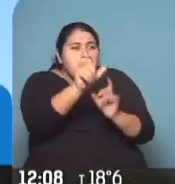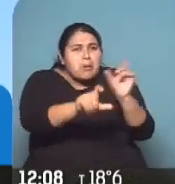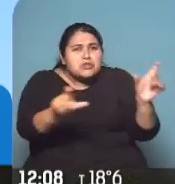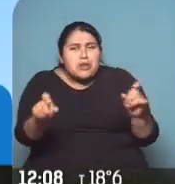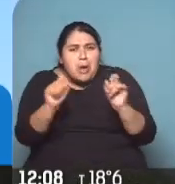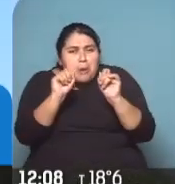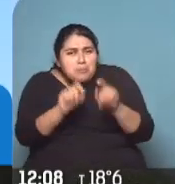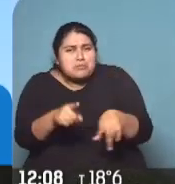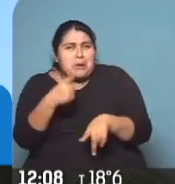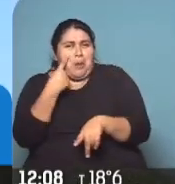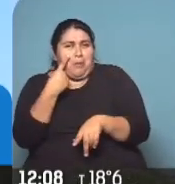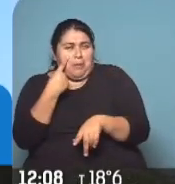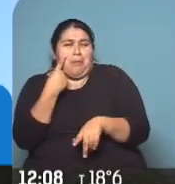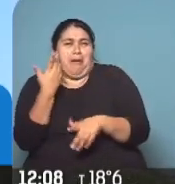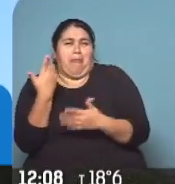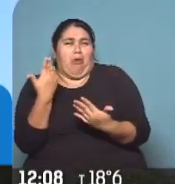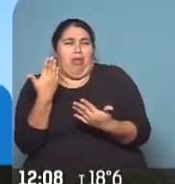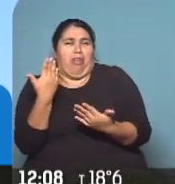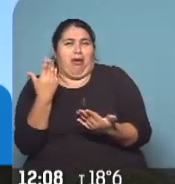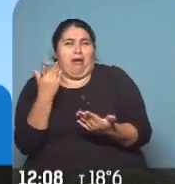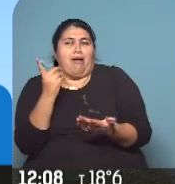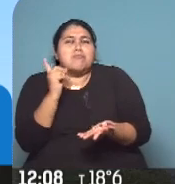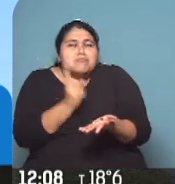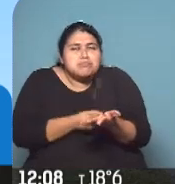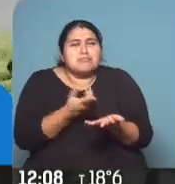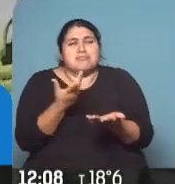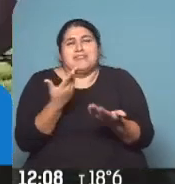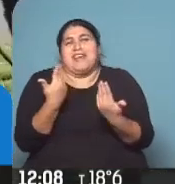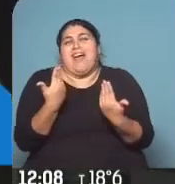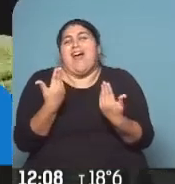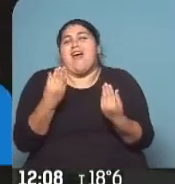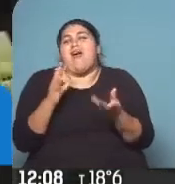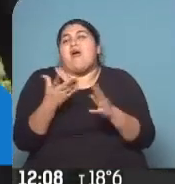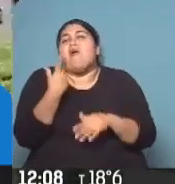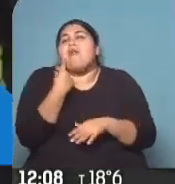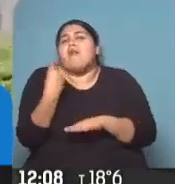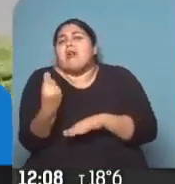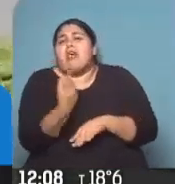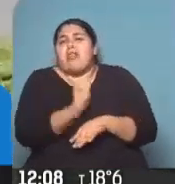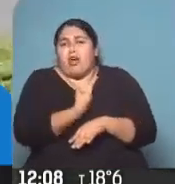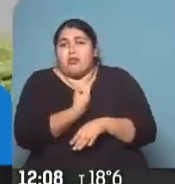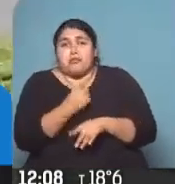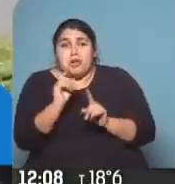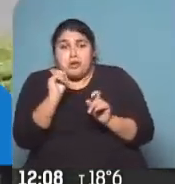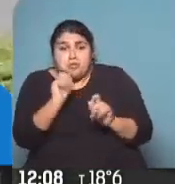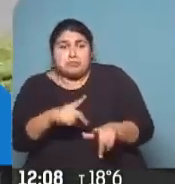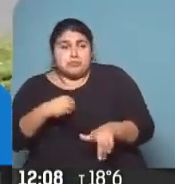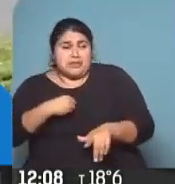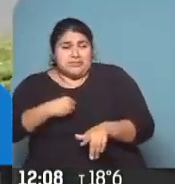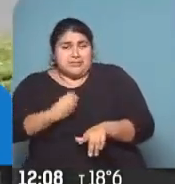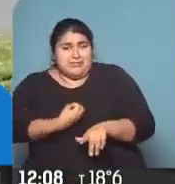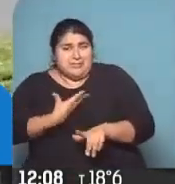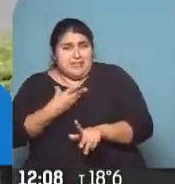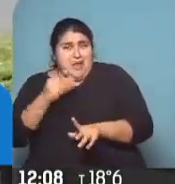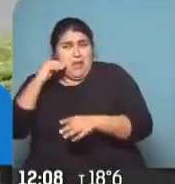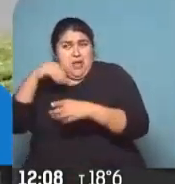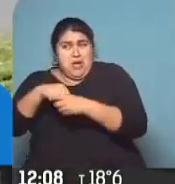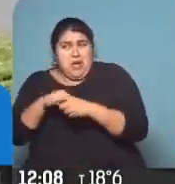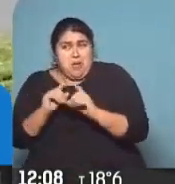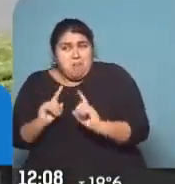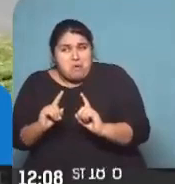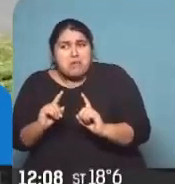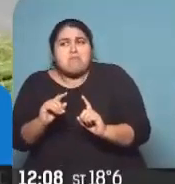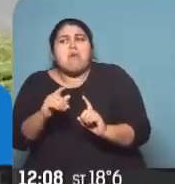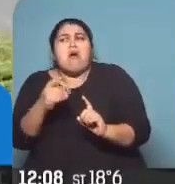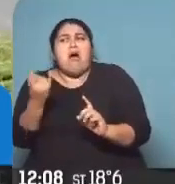elegir pueden elegir donde vivir y si lo de ellos es ahí si ellos se sienten bien ahí que tengan un